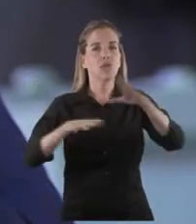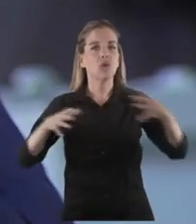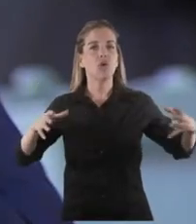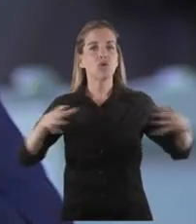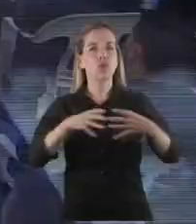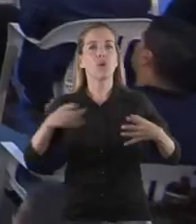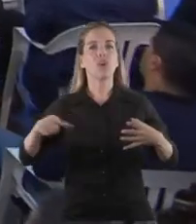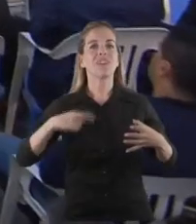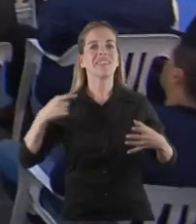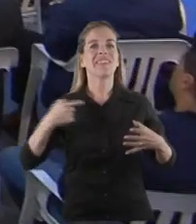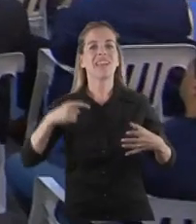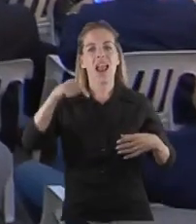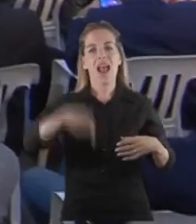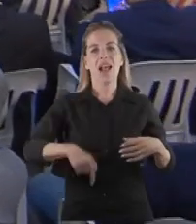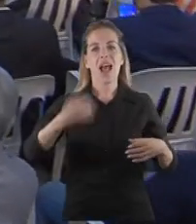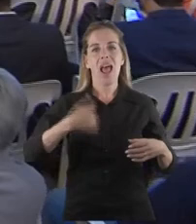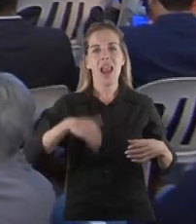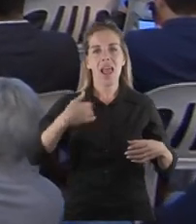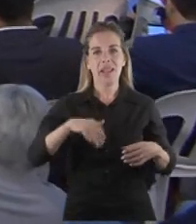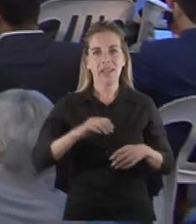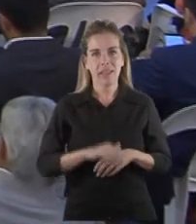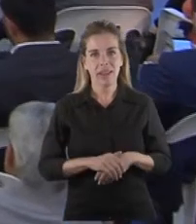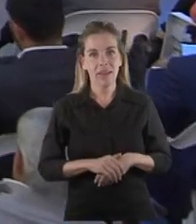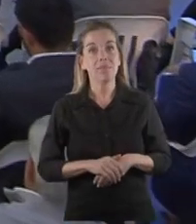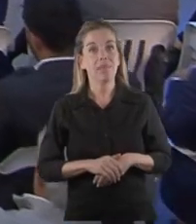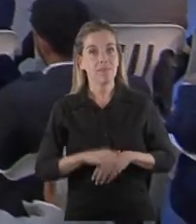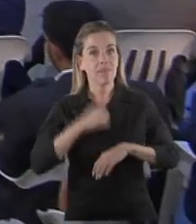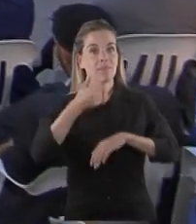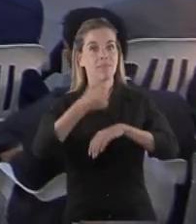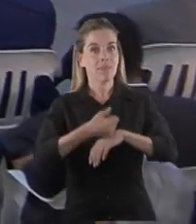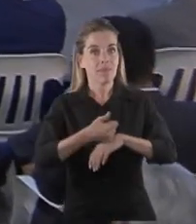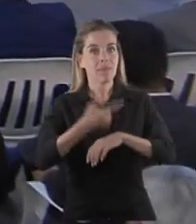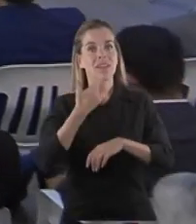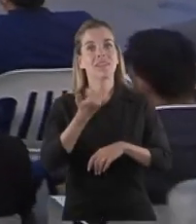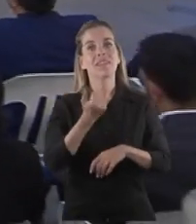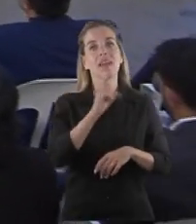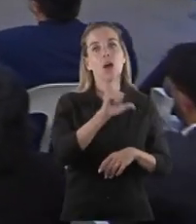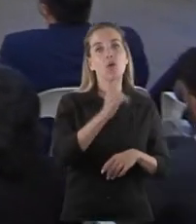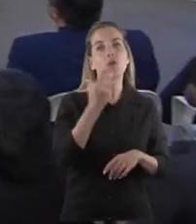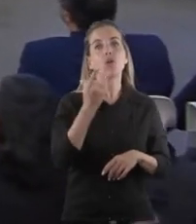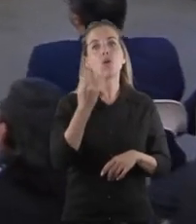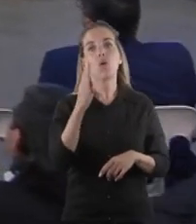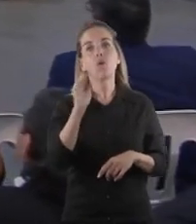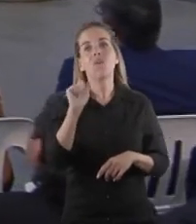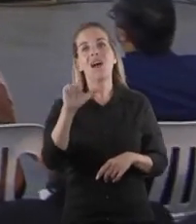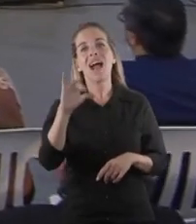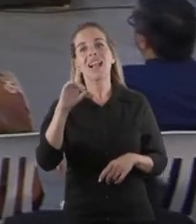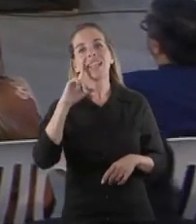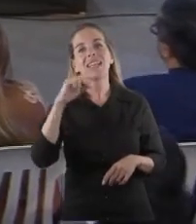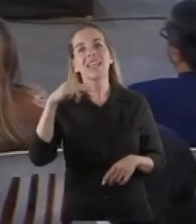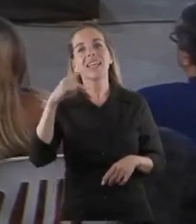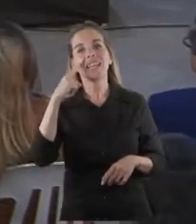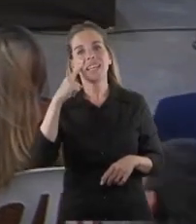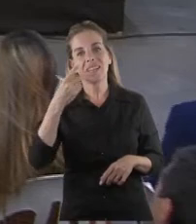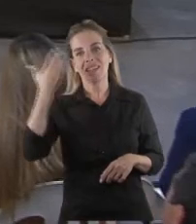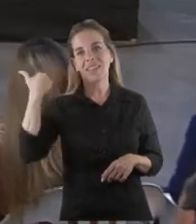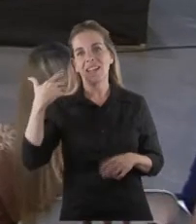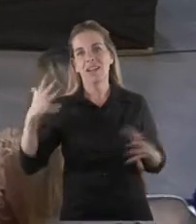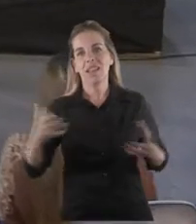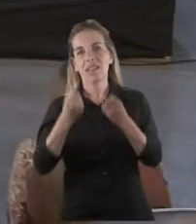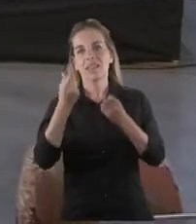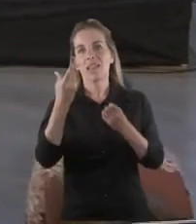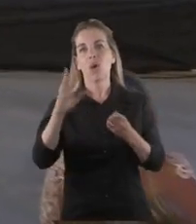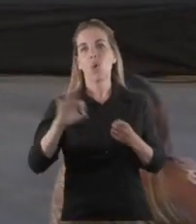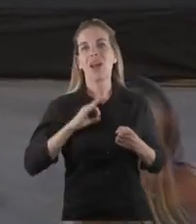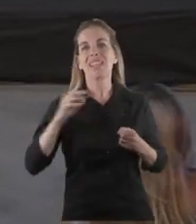Argentina que encabezaba Saúl Ubaldini. La convocatoria de la marcha era paz, pan